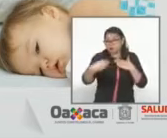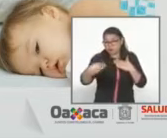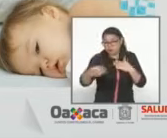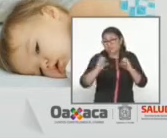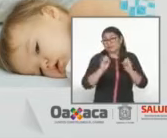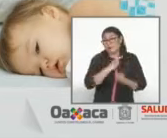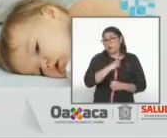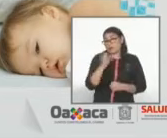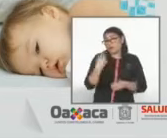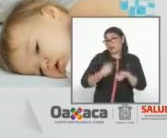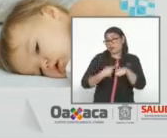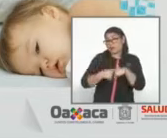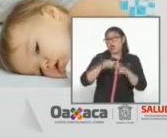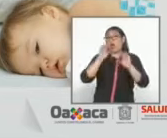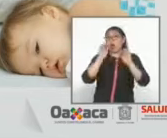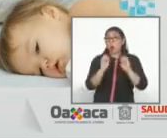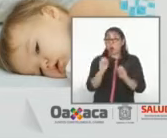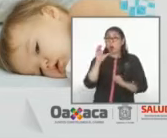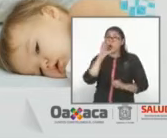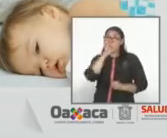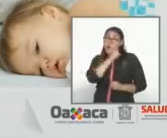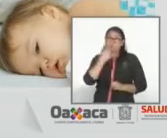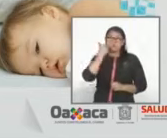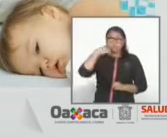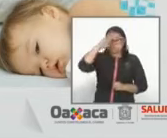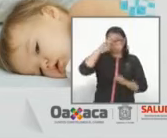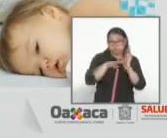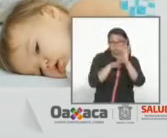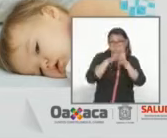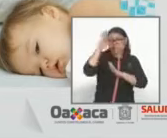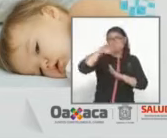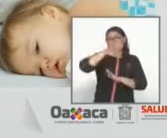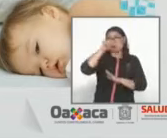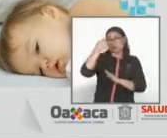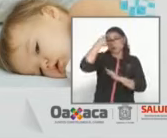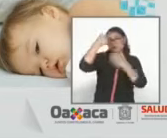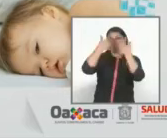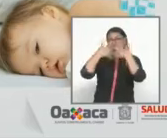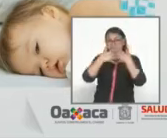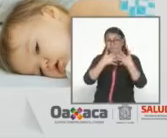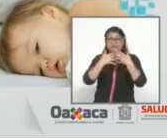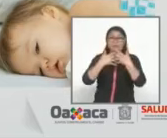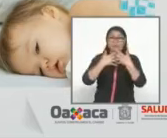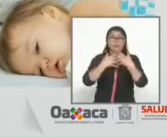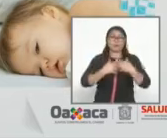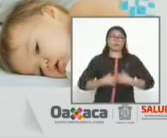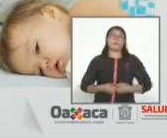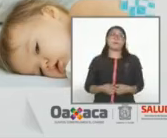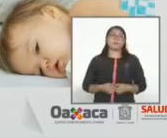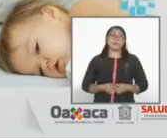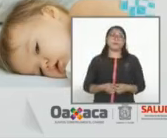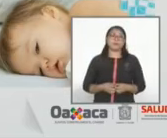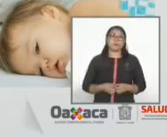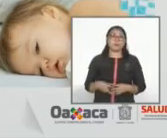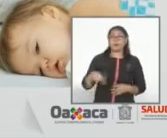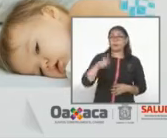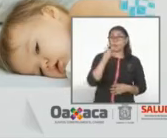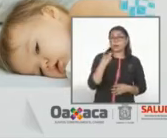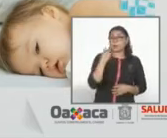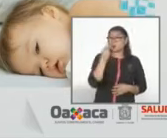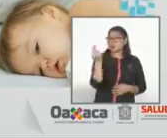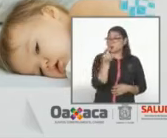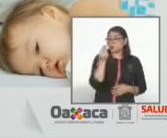la inmadurez del cerebro. A todos estos pacientes, sobre todo cuando están debutando con crisis epilépticas, tenemos que hacerles